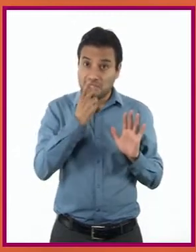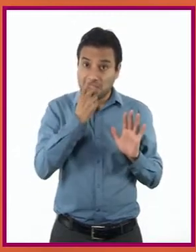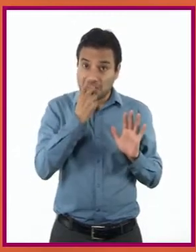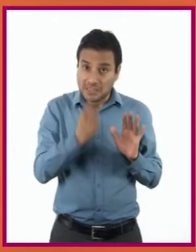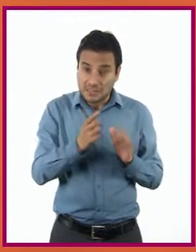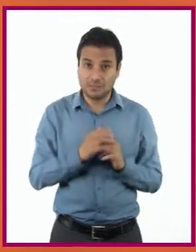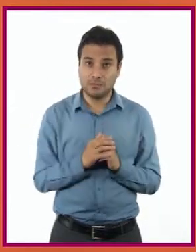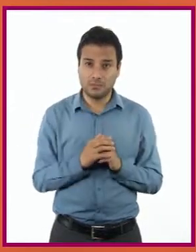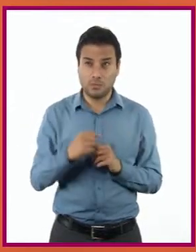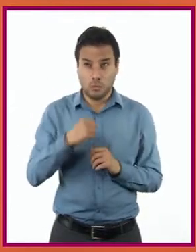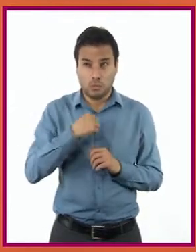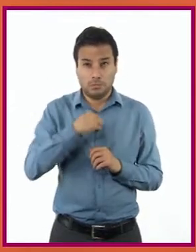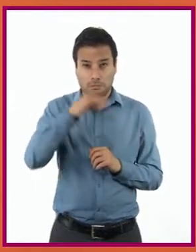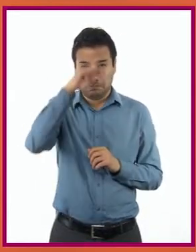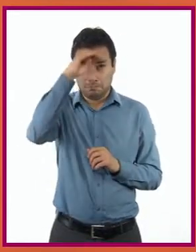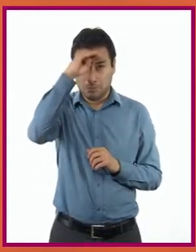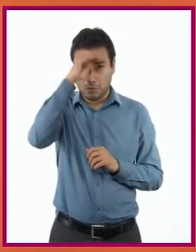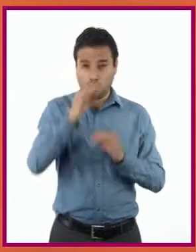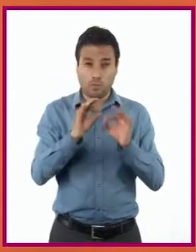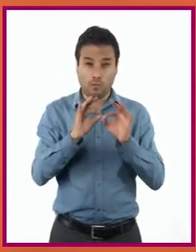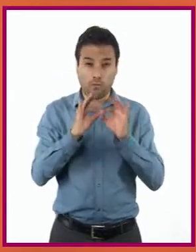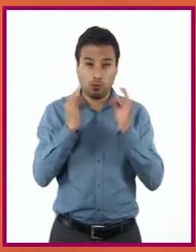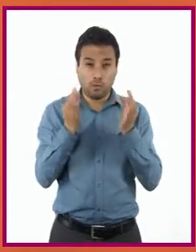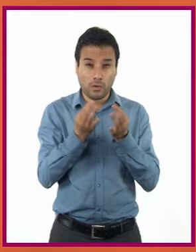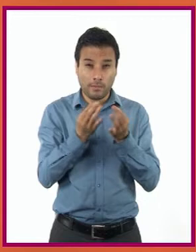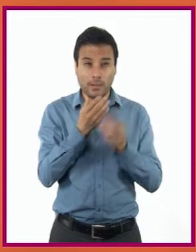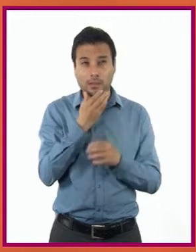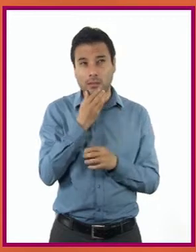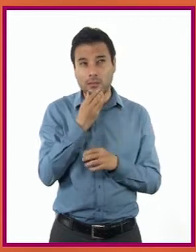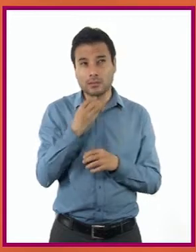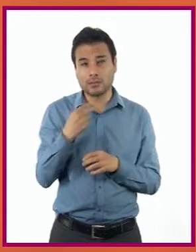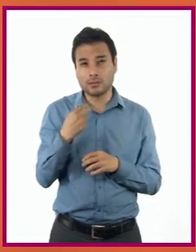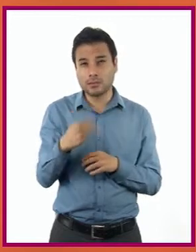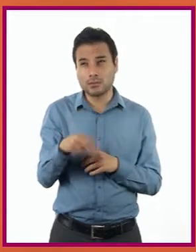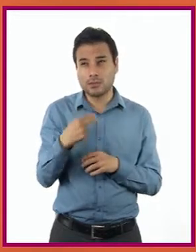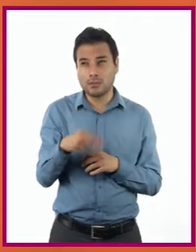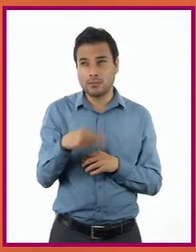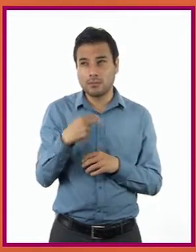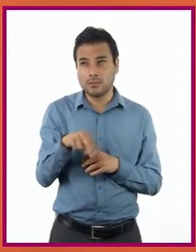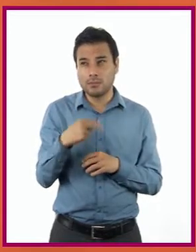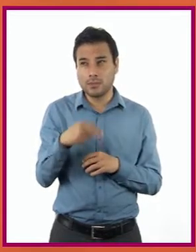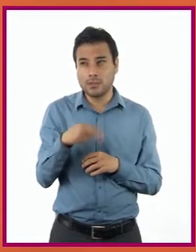la figura geométrica que la representa se llama